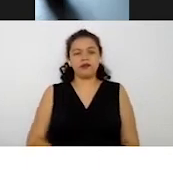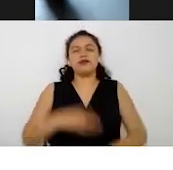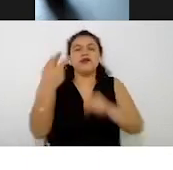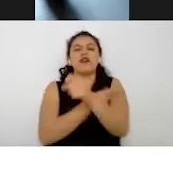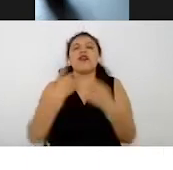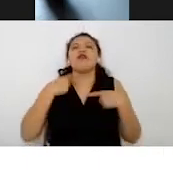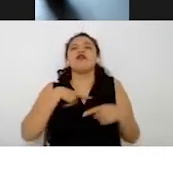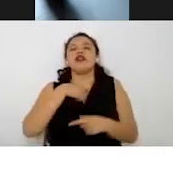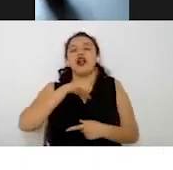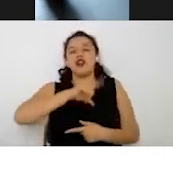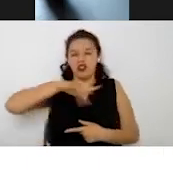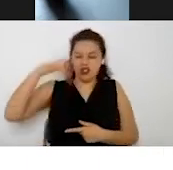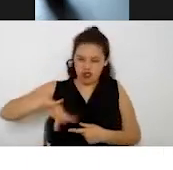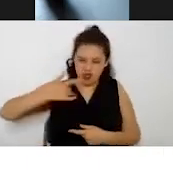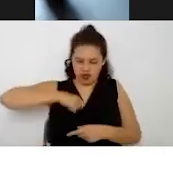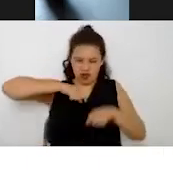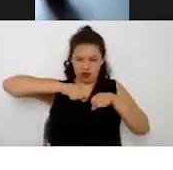después de aplicar nosotros el estímulo doloroso?